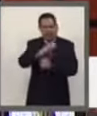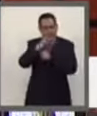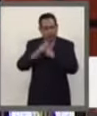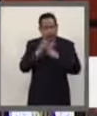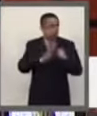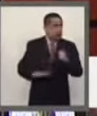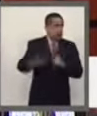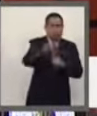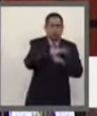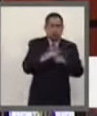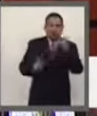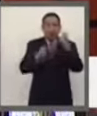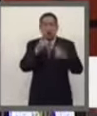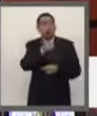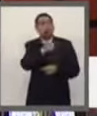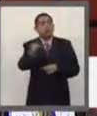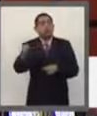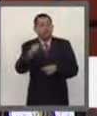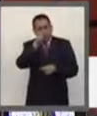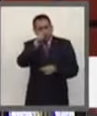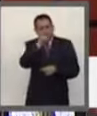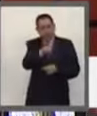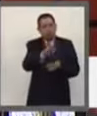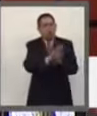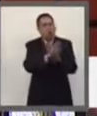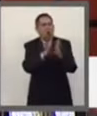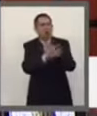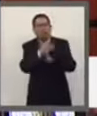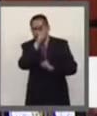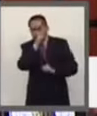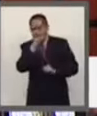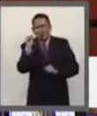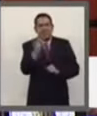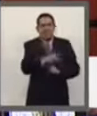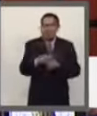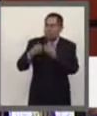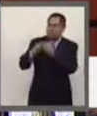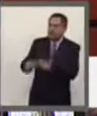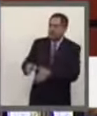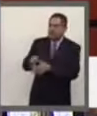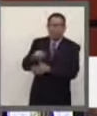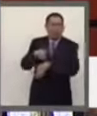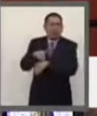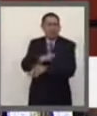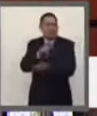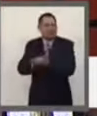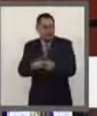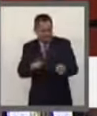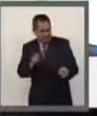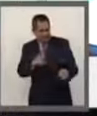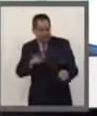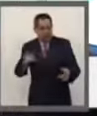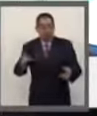que algunos de ustedes fueron cómplices de atentar contra él. Es cuanto, presidente.